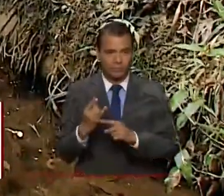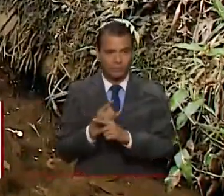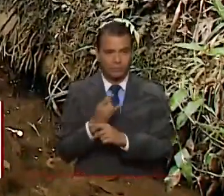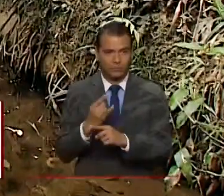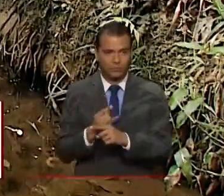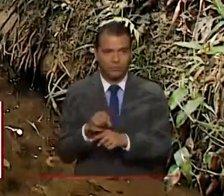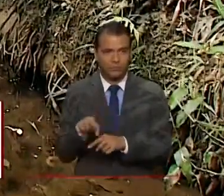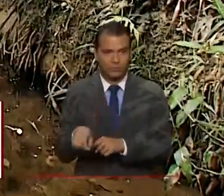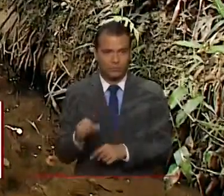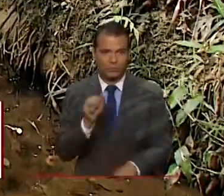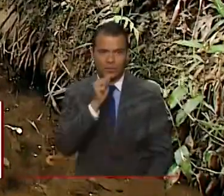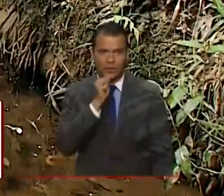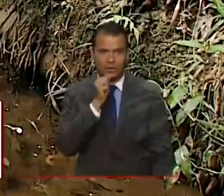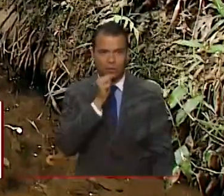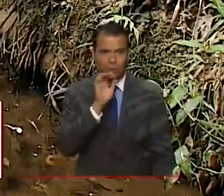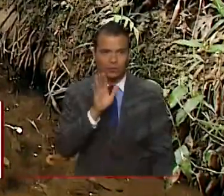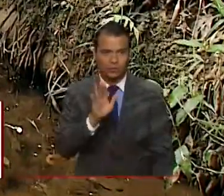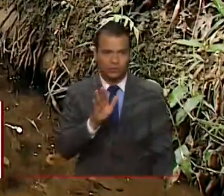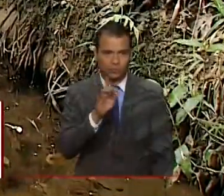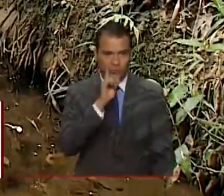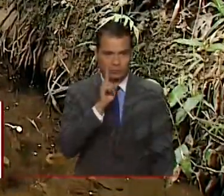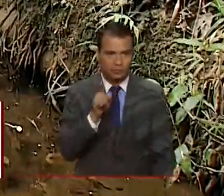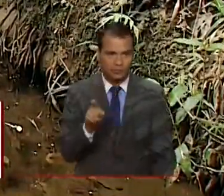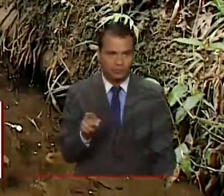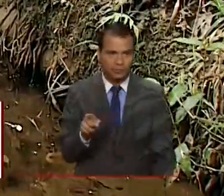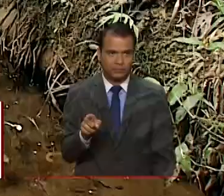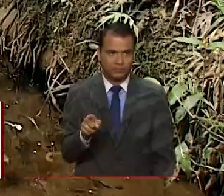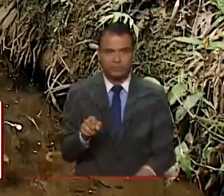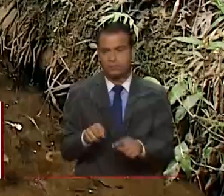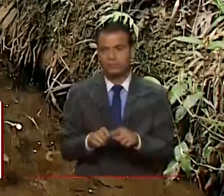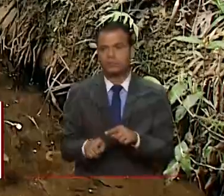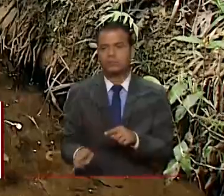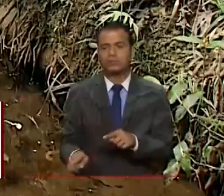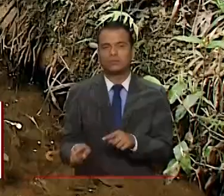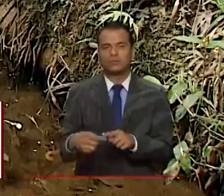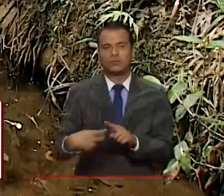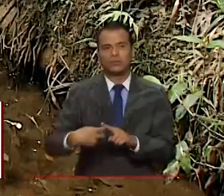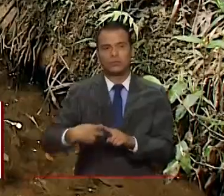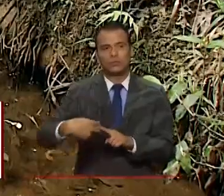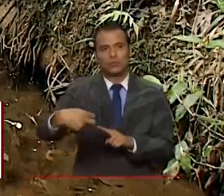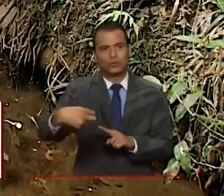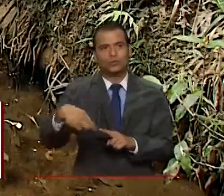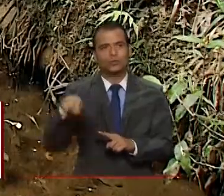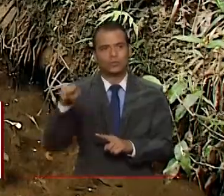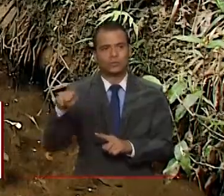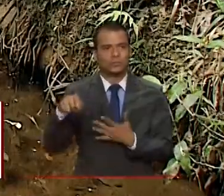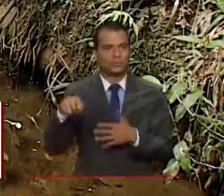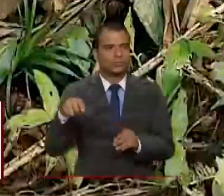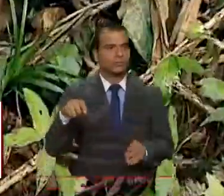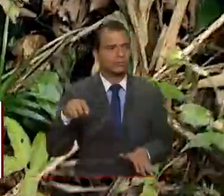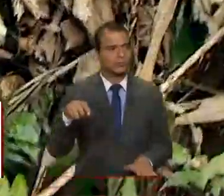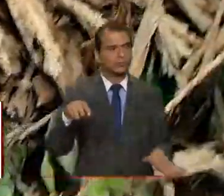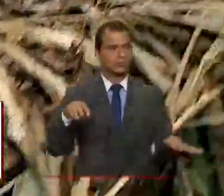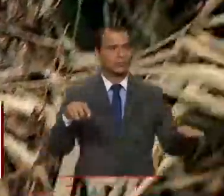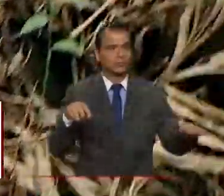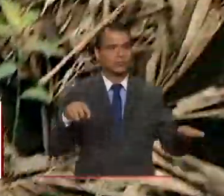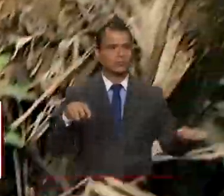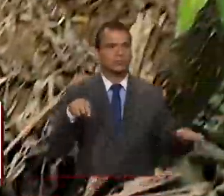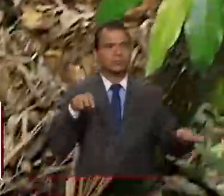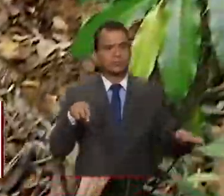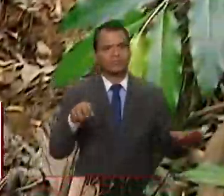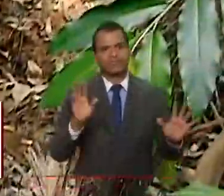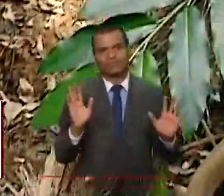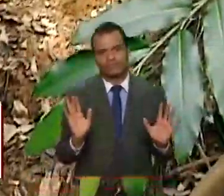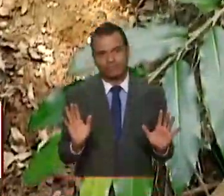tubo. Y lo que vemos aquí, más allá, es lo que le va a llegar al río Cañaveralejo. Asegura que